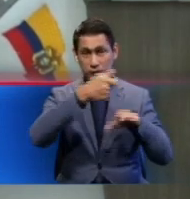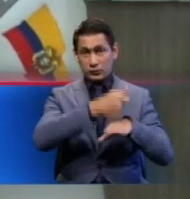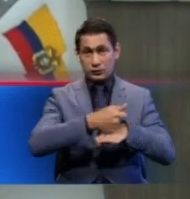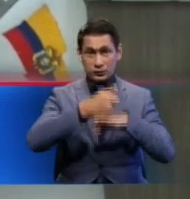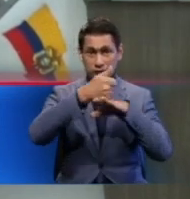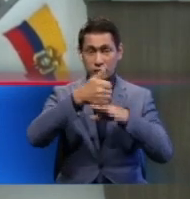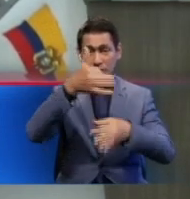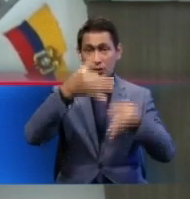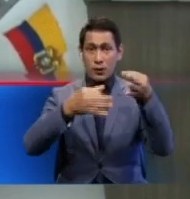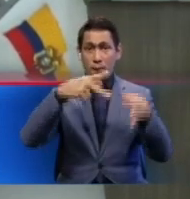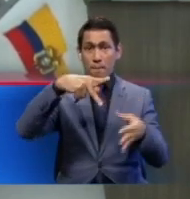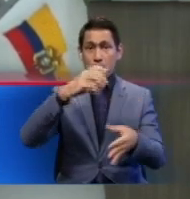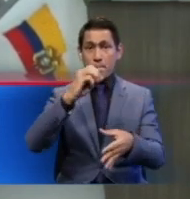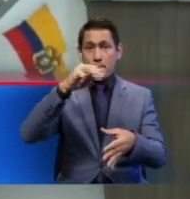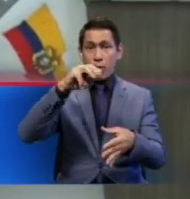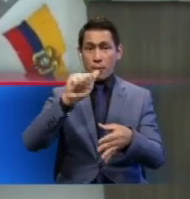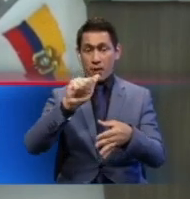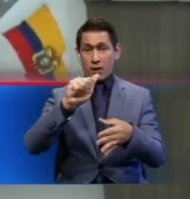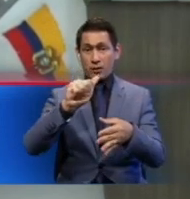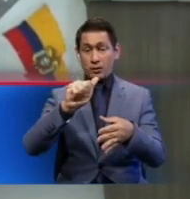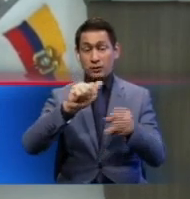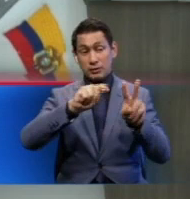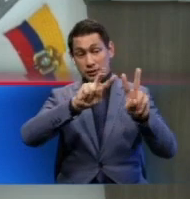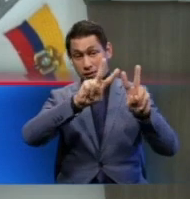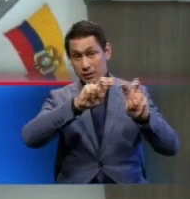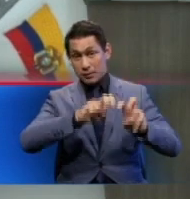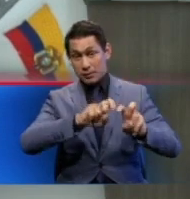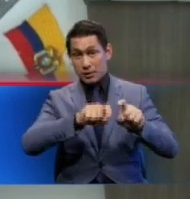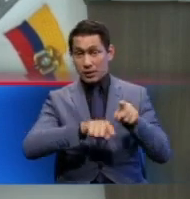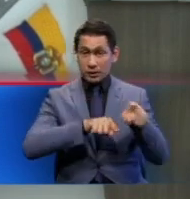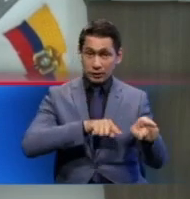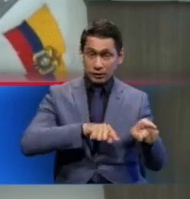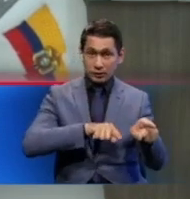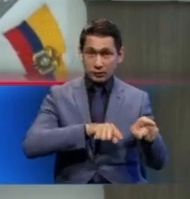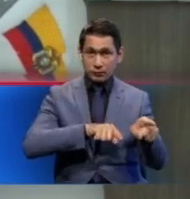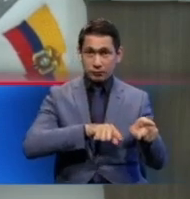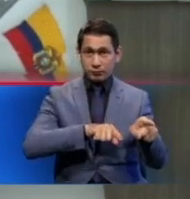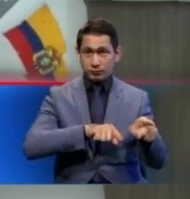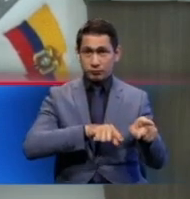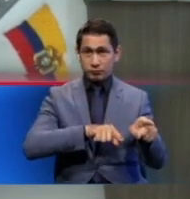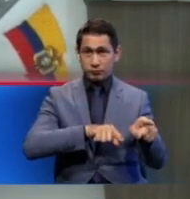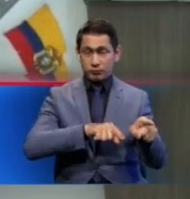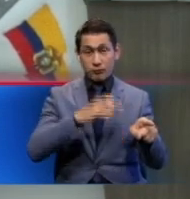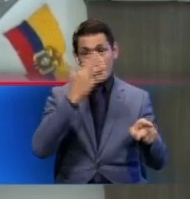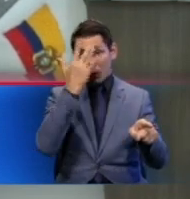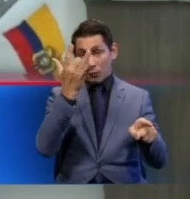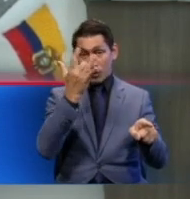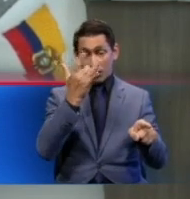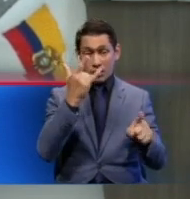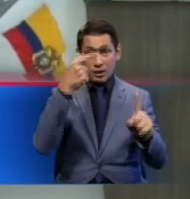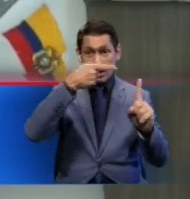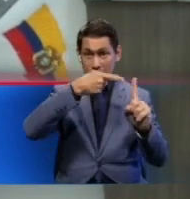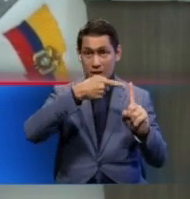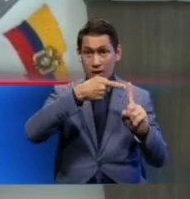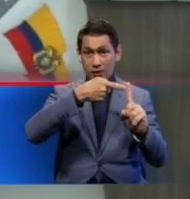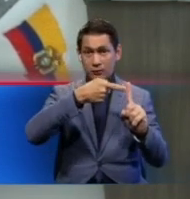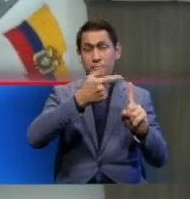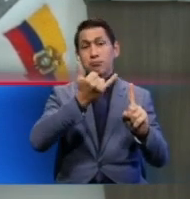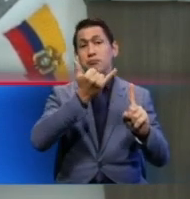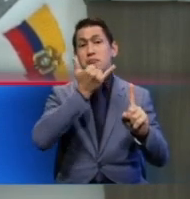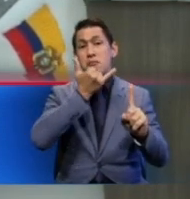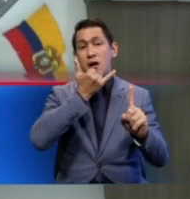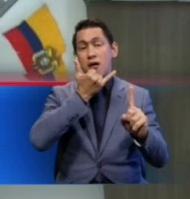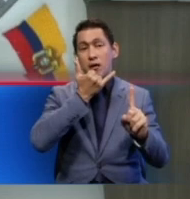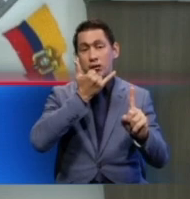Poma, se ha abierto un sumario de oficio por cuanto él no siguió el